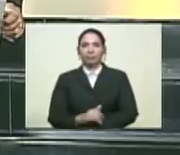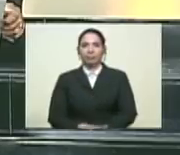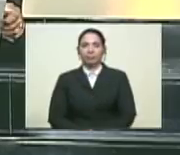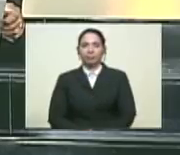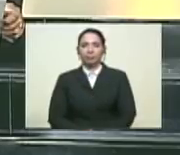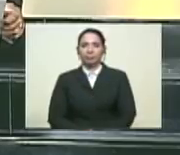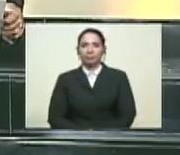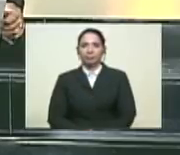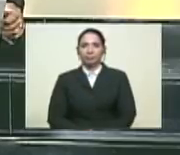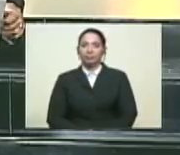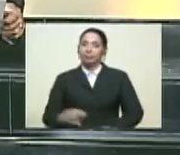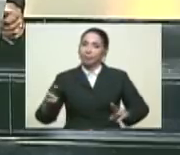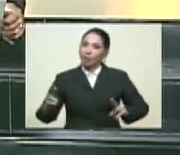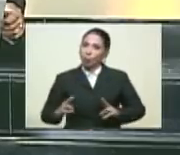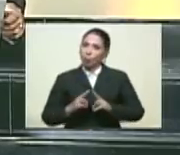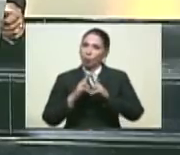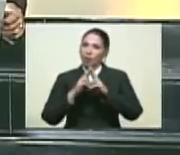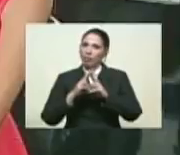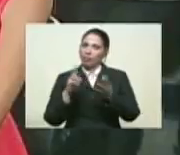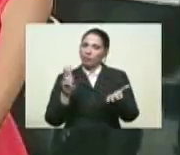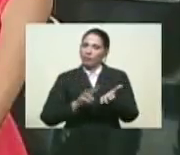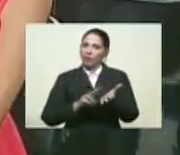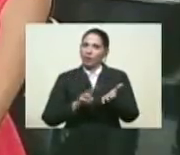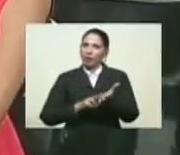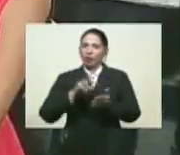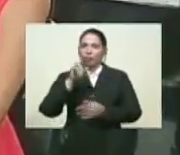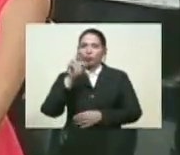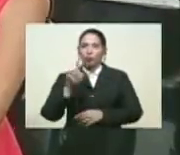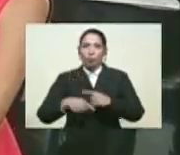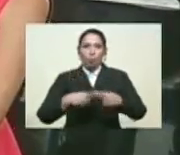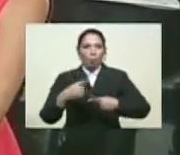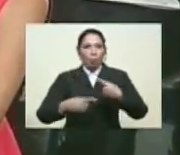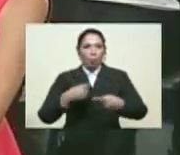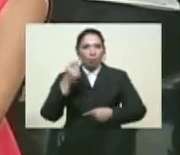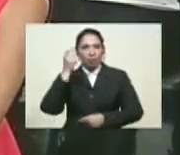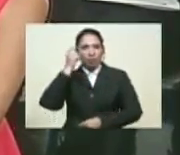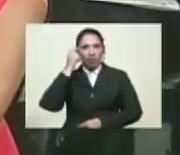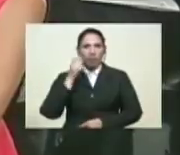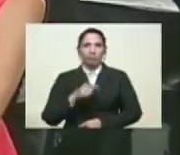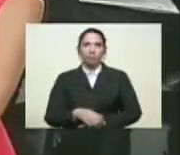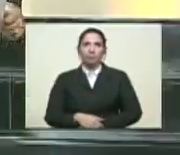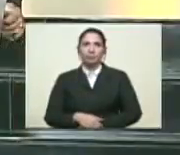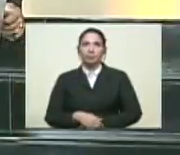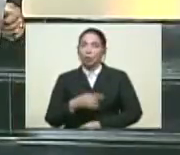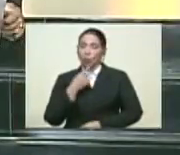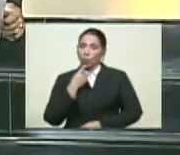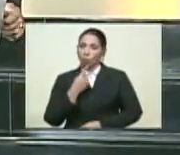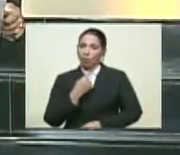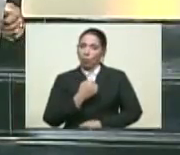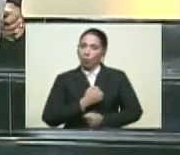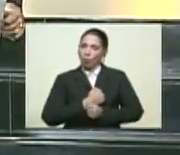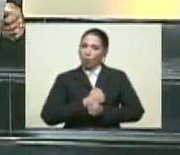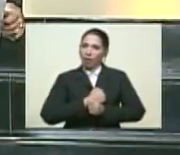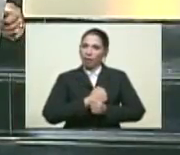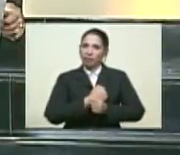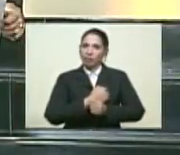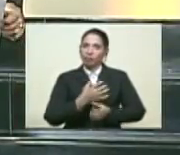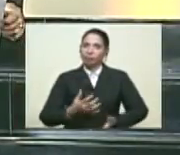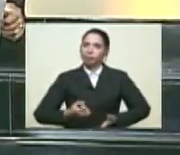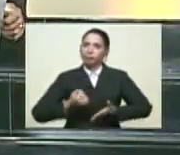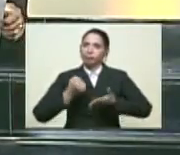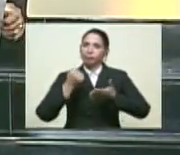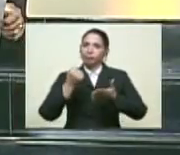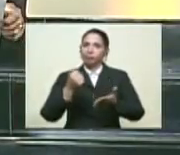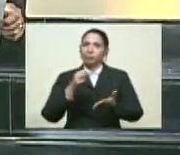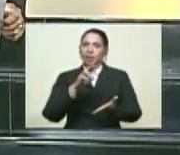para ir al encuentro de la verdad todos los días. Como lo dijo nuestro querido Premio Nacional de Periodismo y